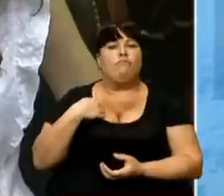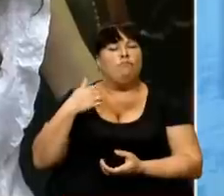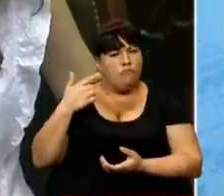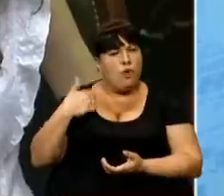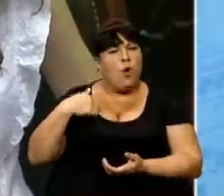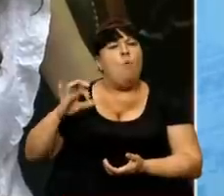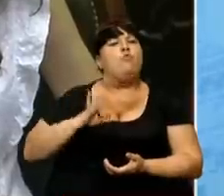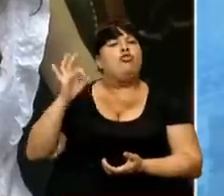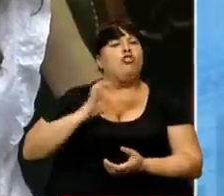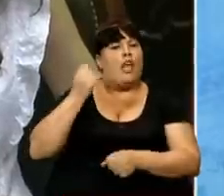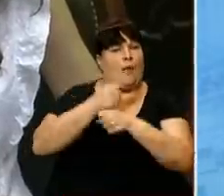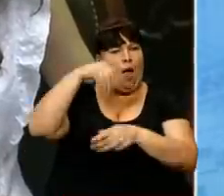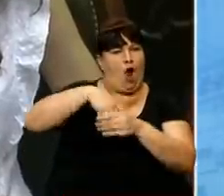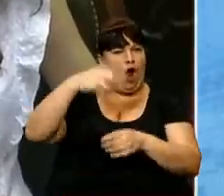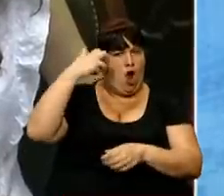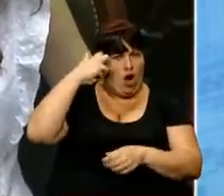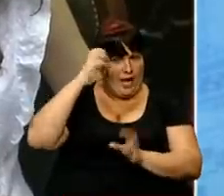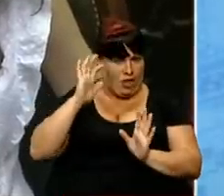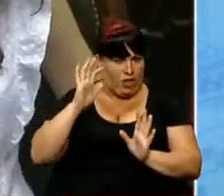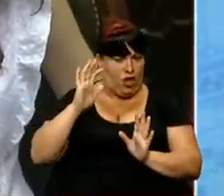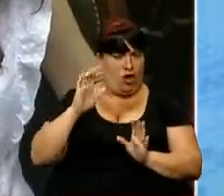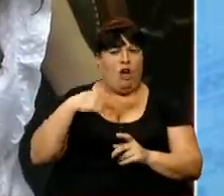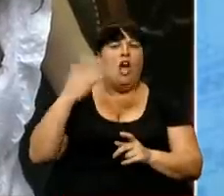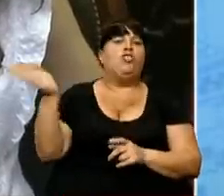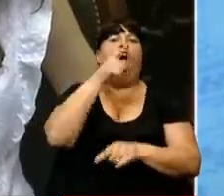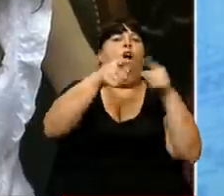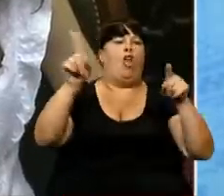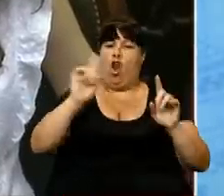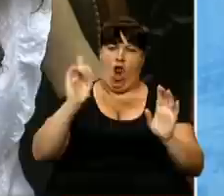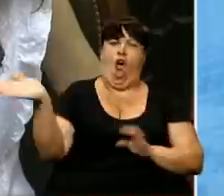Tengo muchos años en el Parlamento. No generalizo.